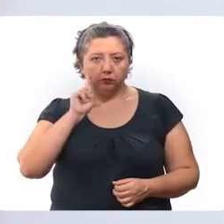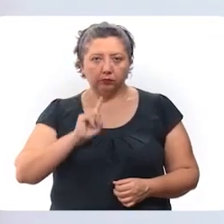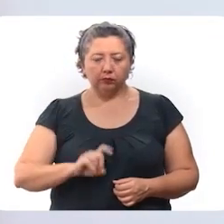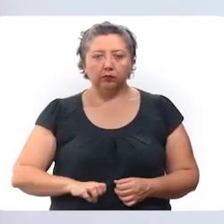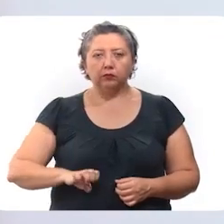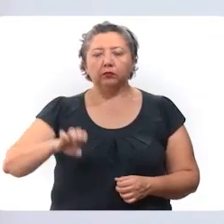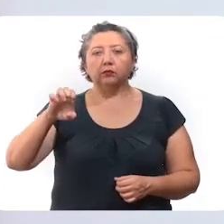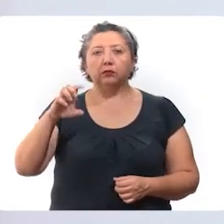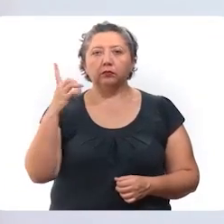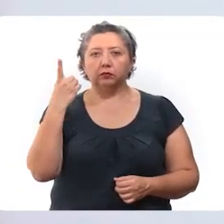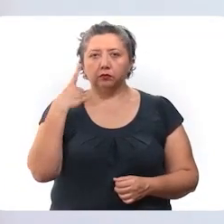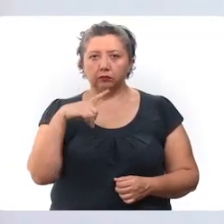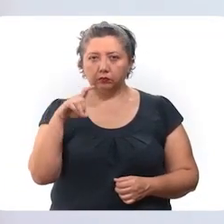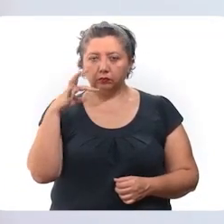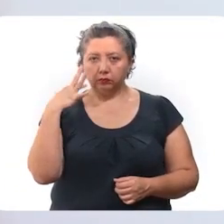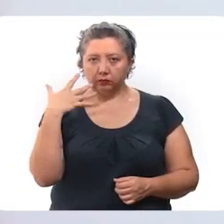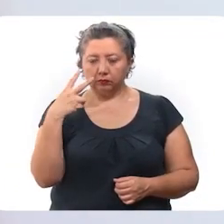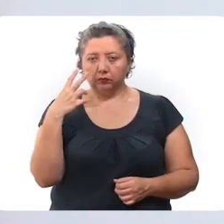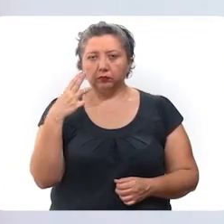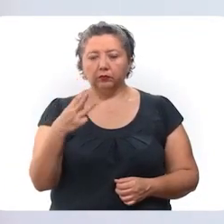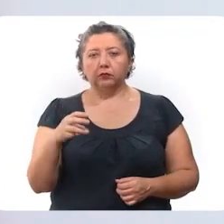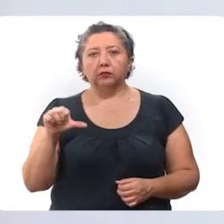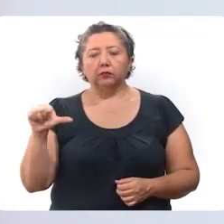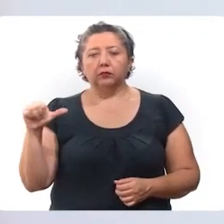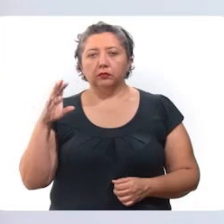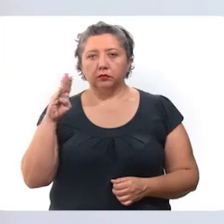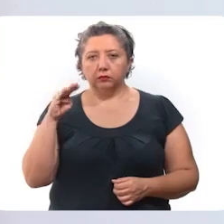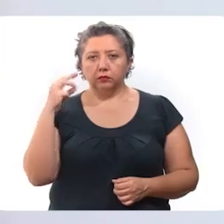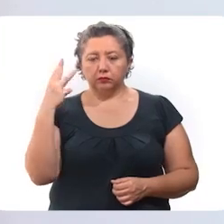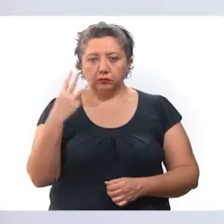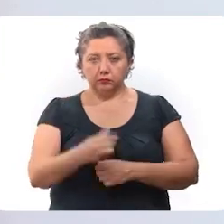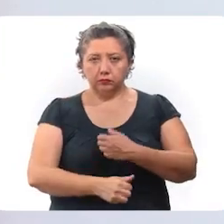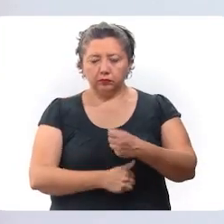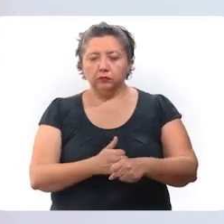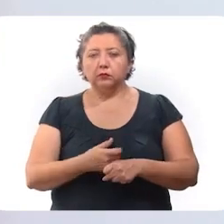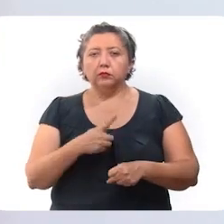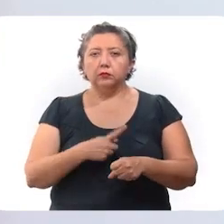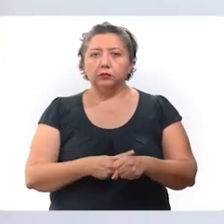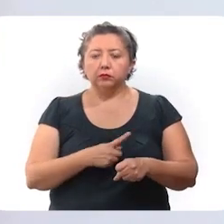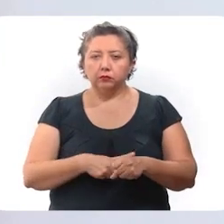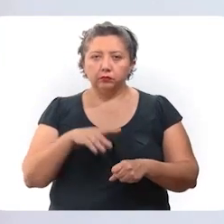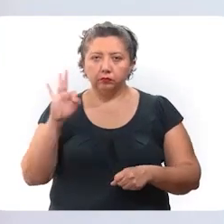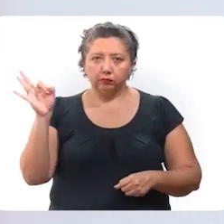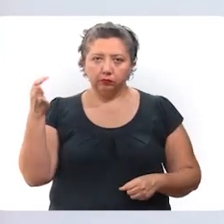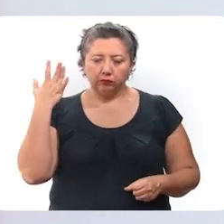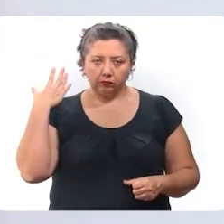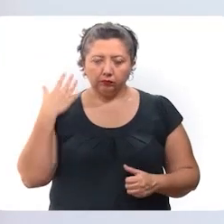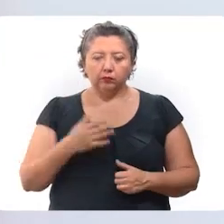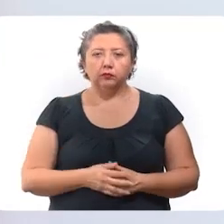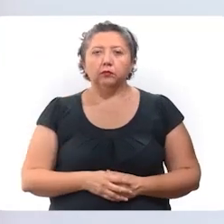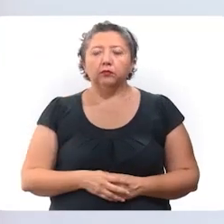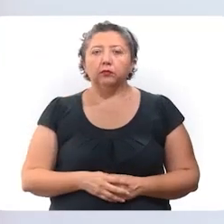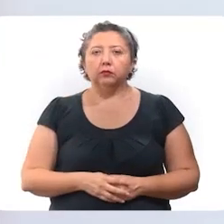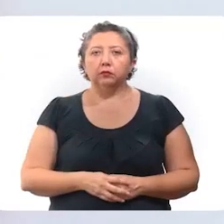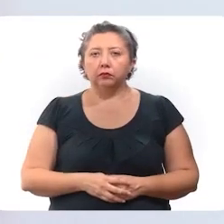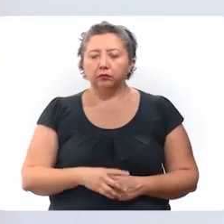mujer de un rango de edad de 53 a 93 años. Sus principales enfermedades